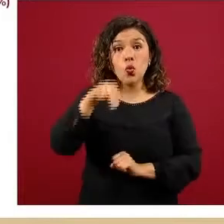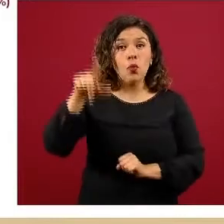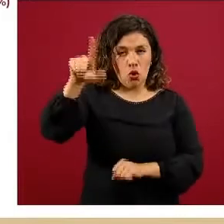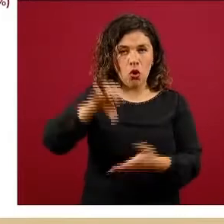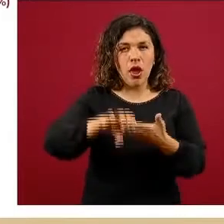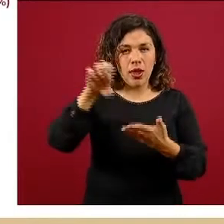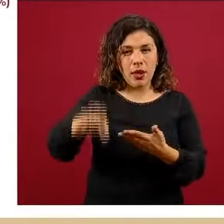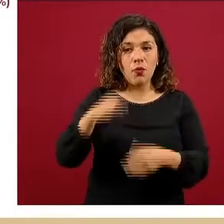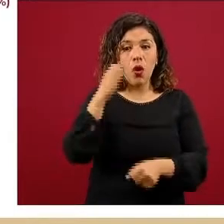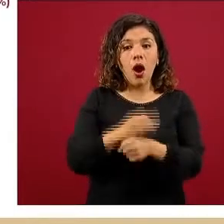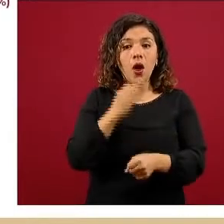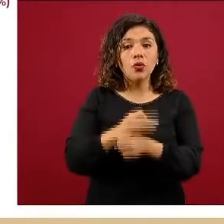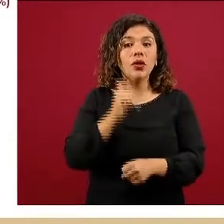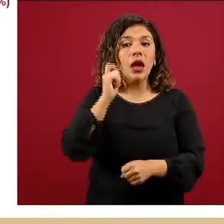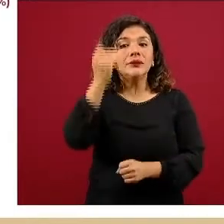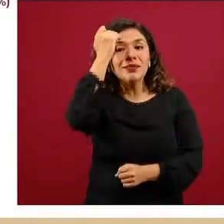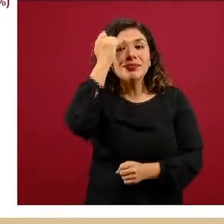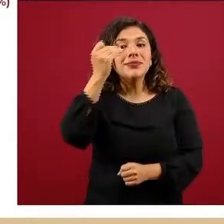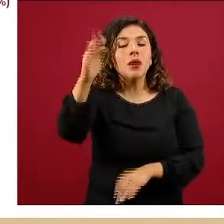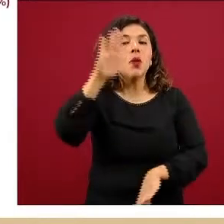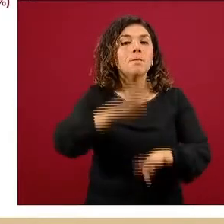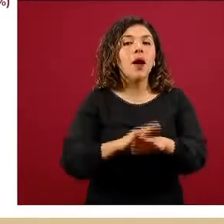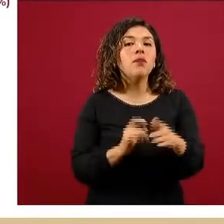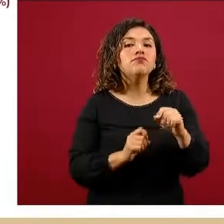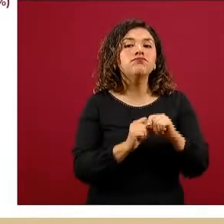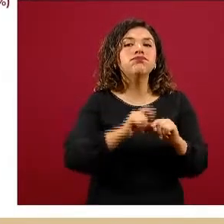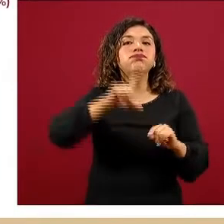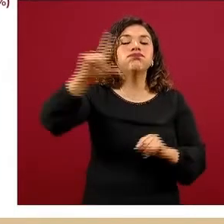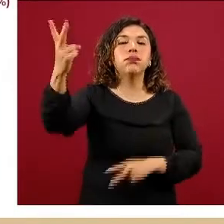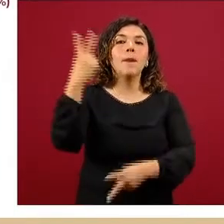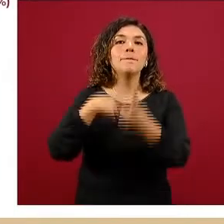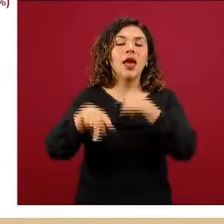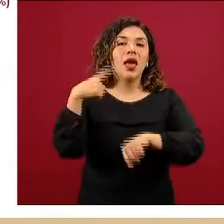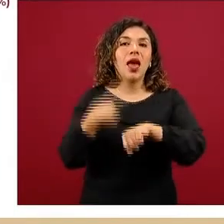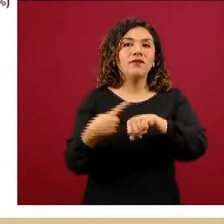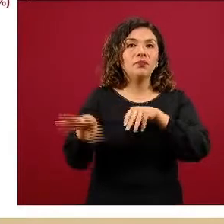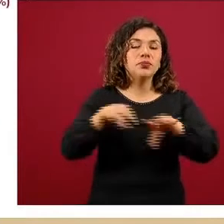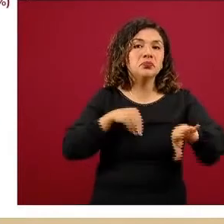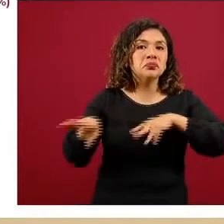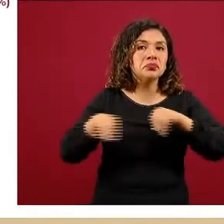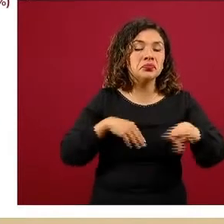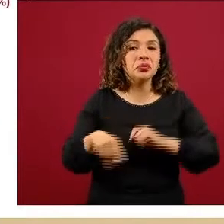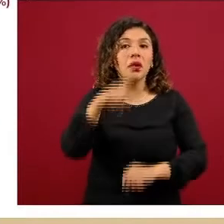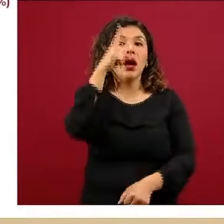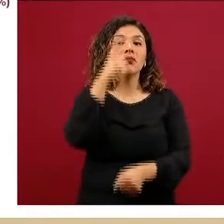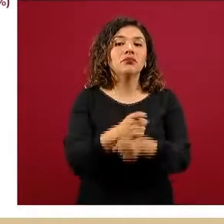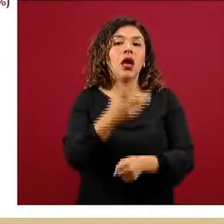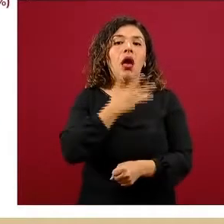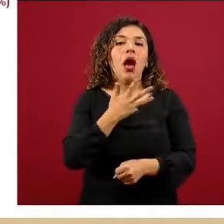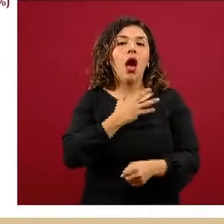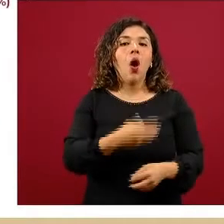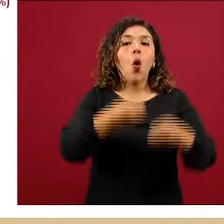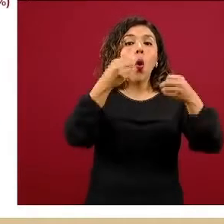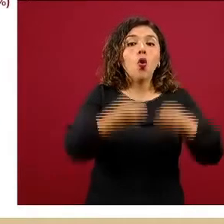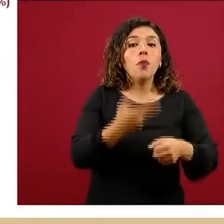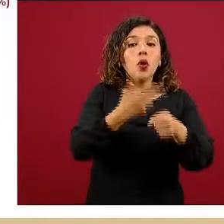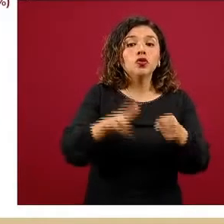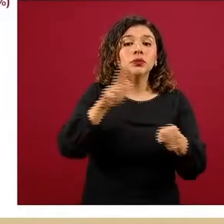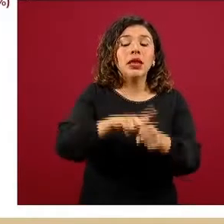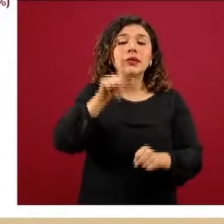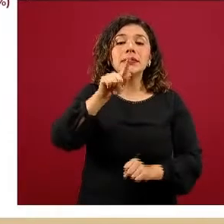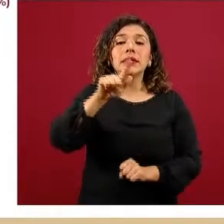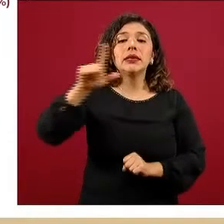que están justamente en la fase de crecimiento rápido de su epidemia y han tenido ya una ocupación